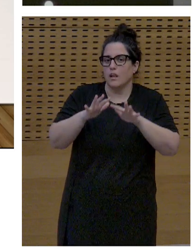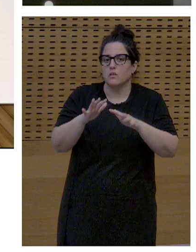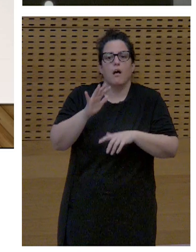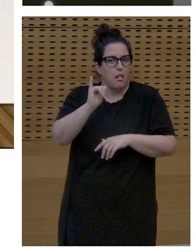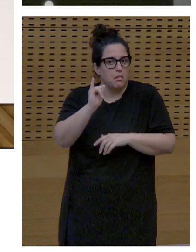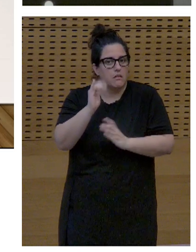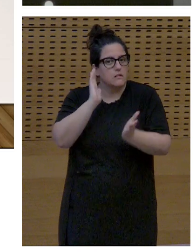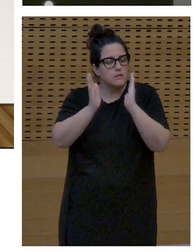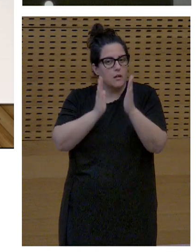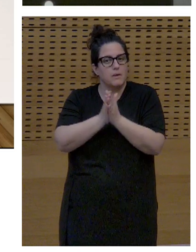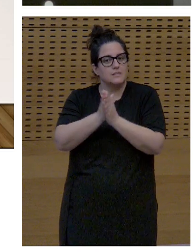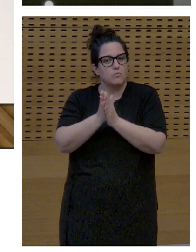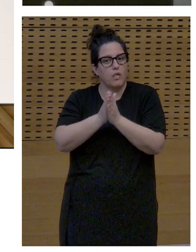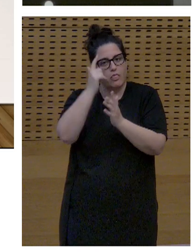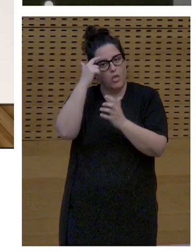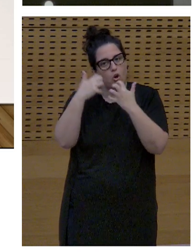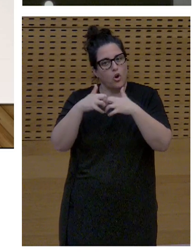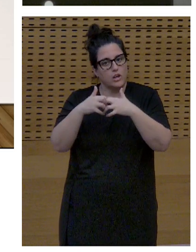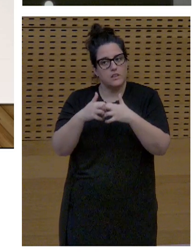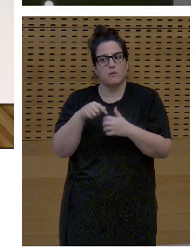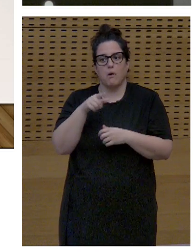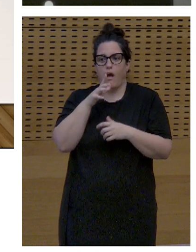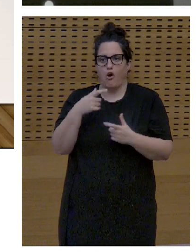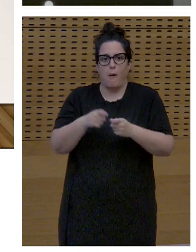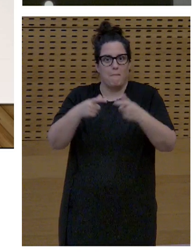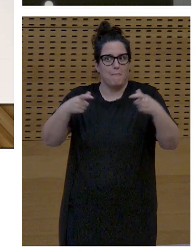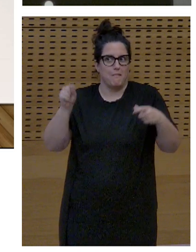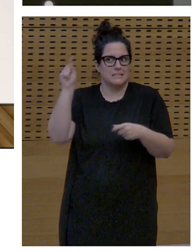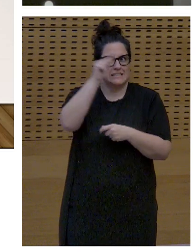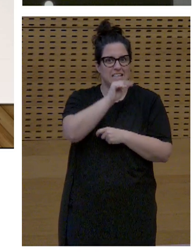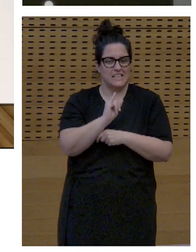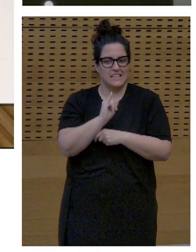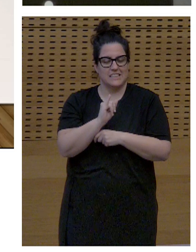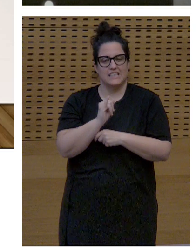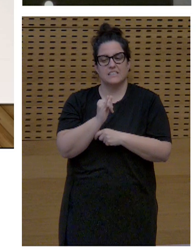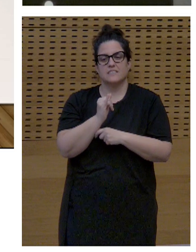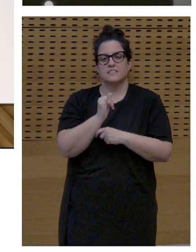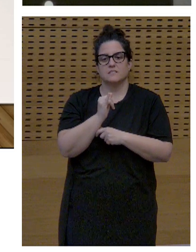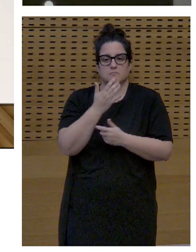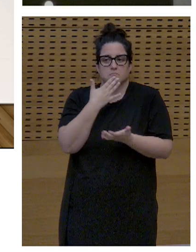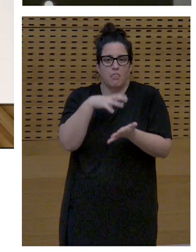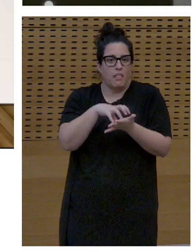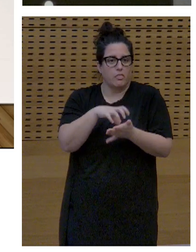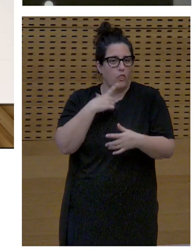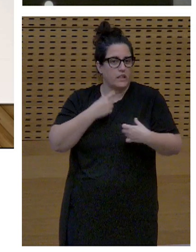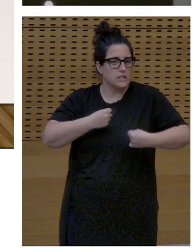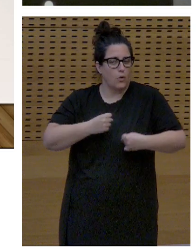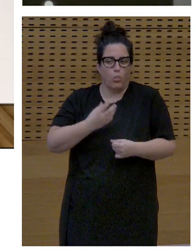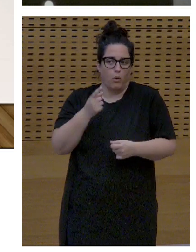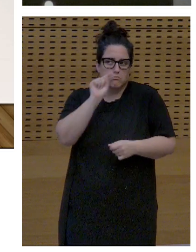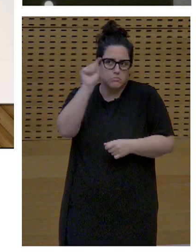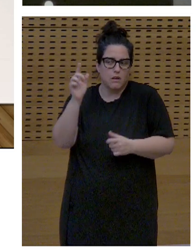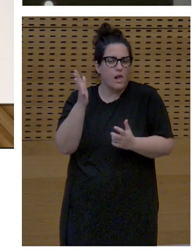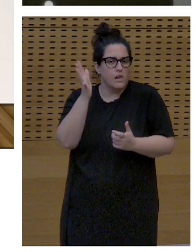estimulación cognitiva que ahora cada vez se ven más en centros de salud, en muchos sitios, que